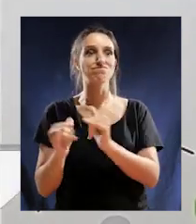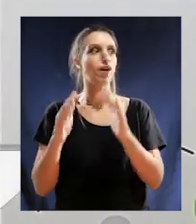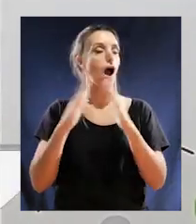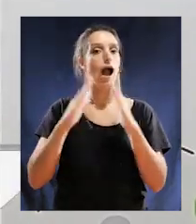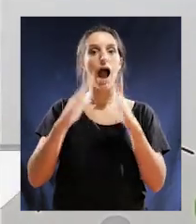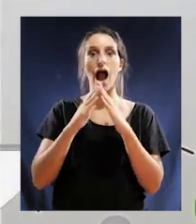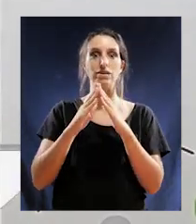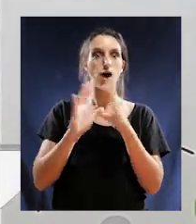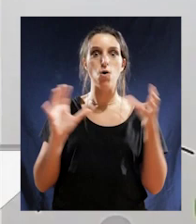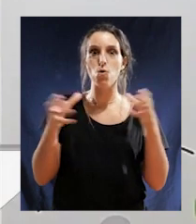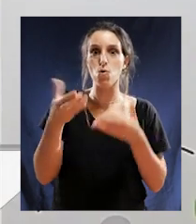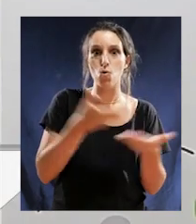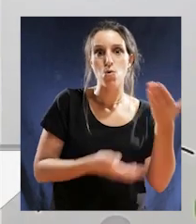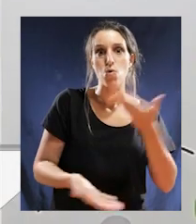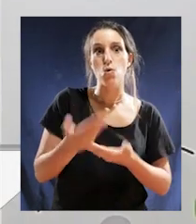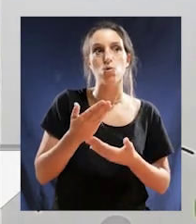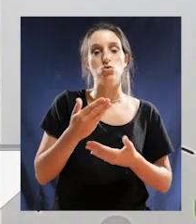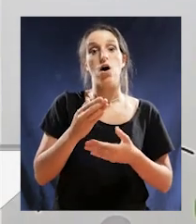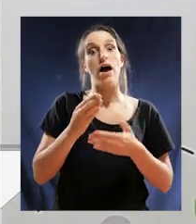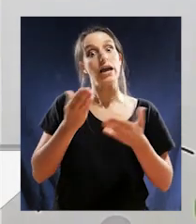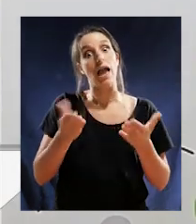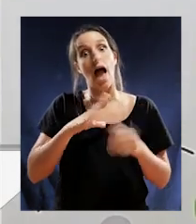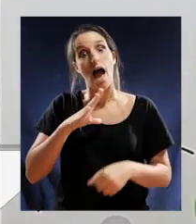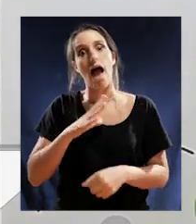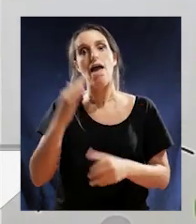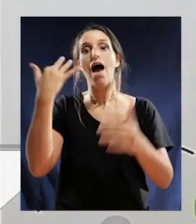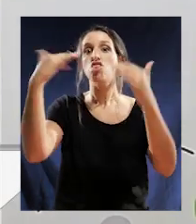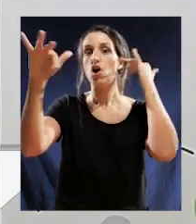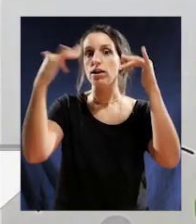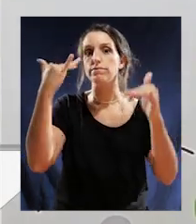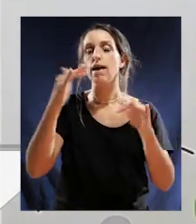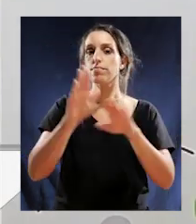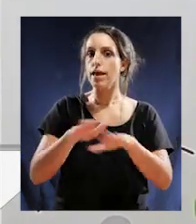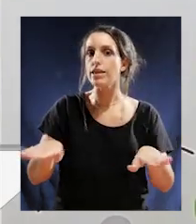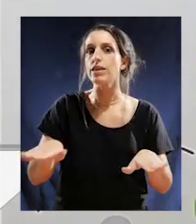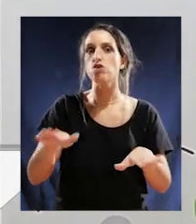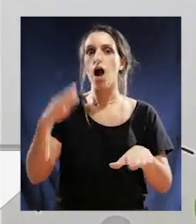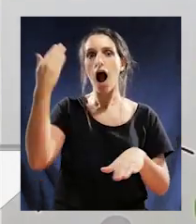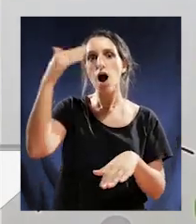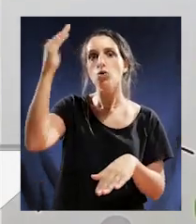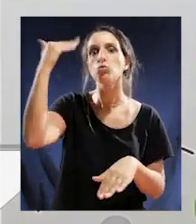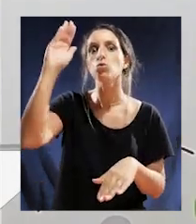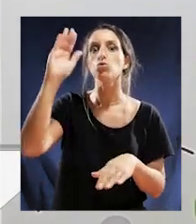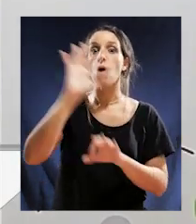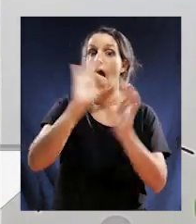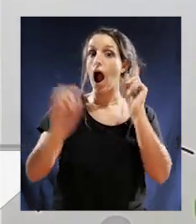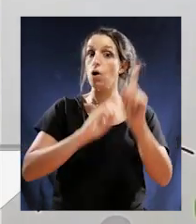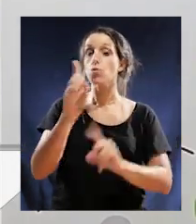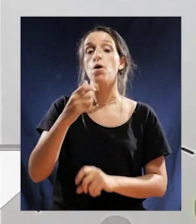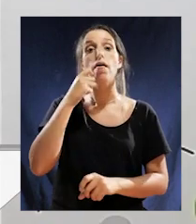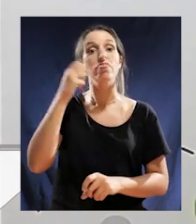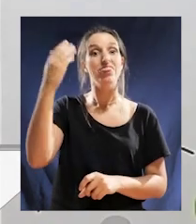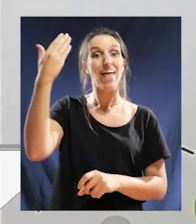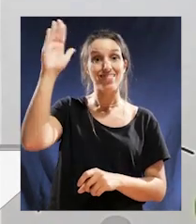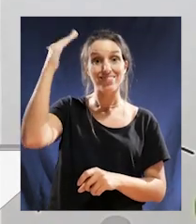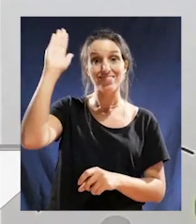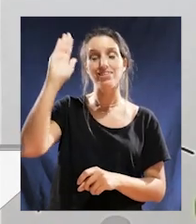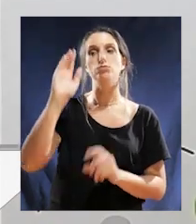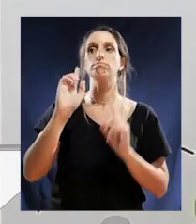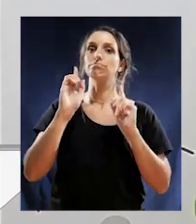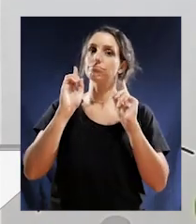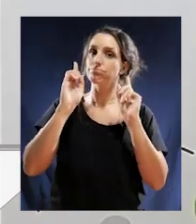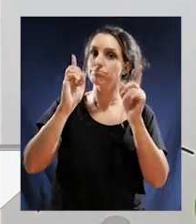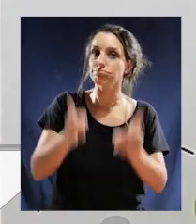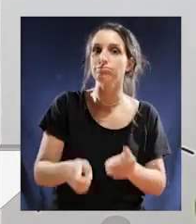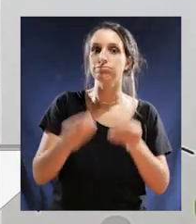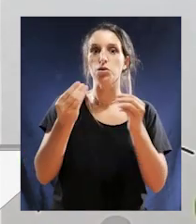y cuando hay niños y adolescentes conviviendo con grandes y a veces también como bueno con personas aún mayores de tercera edad bueno todo